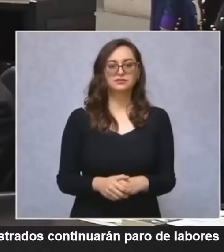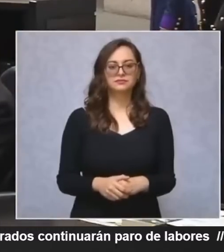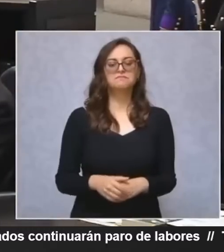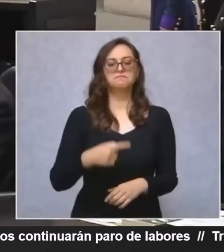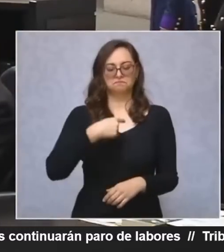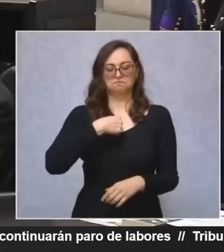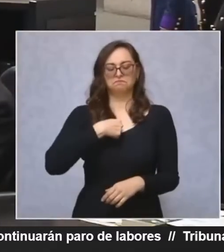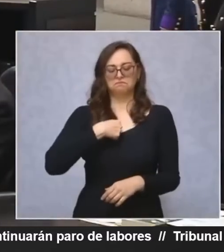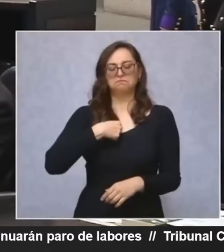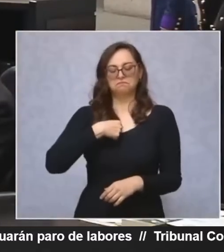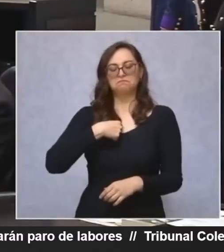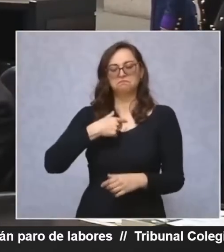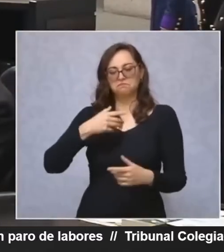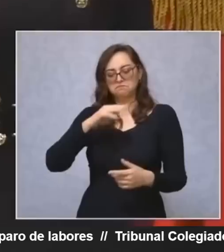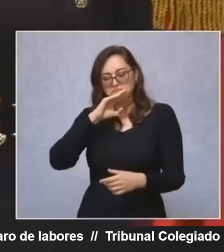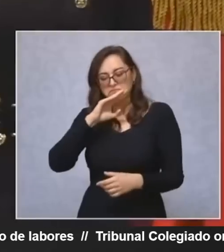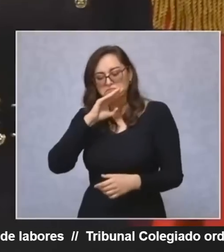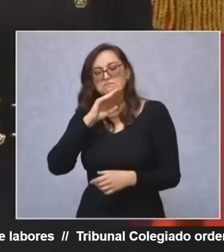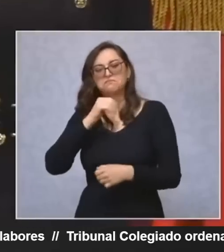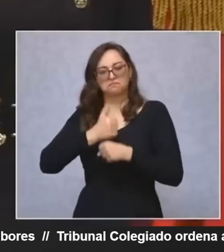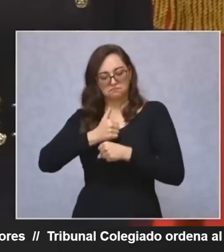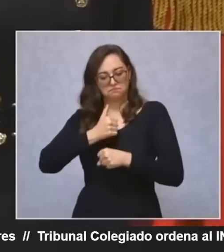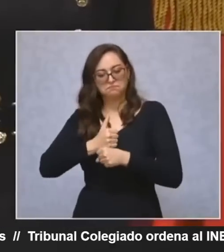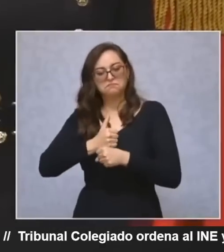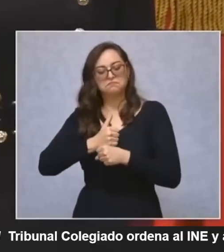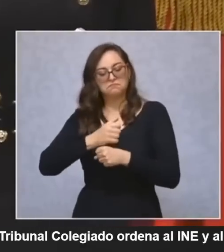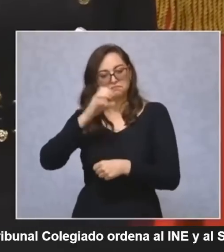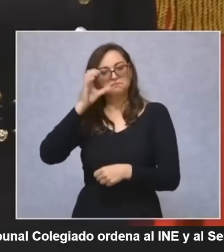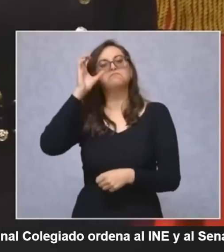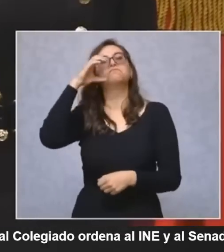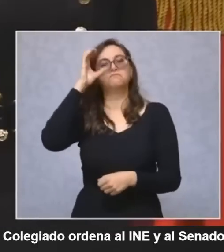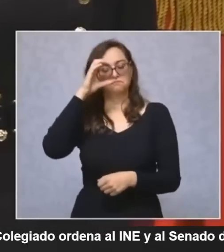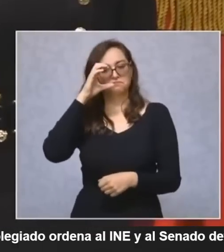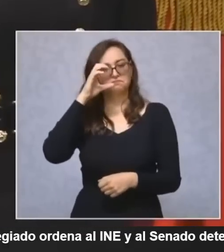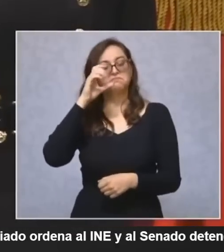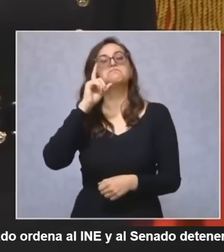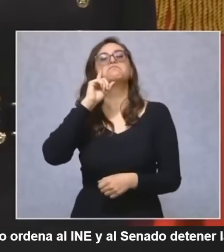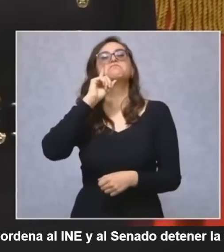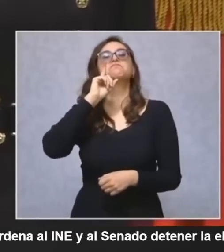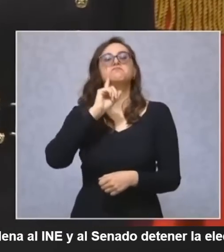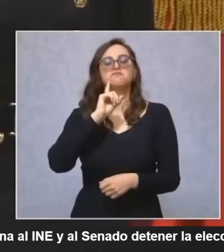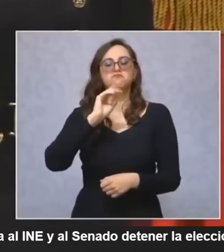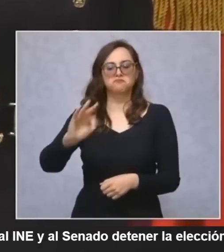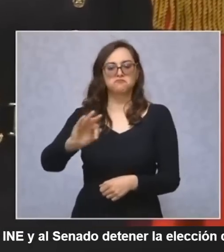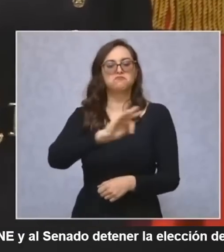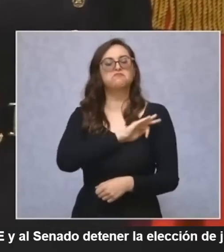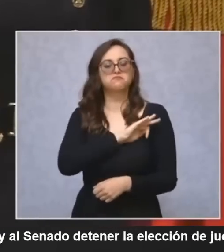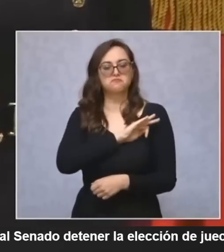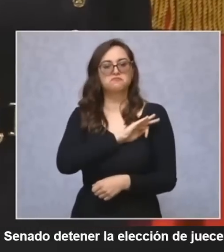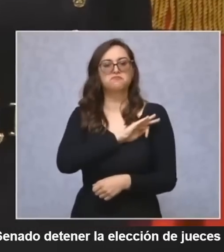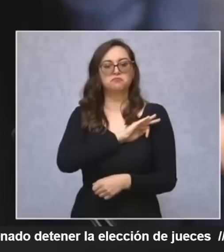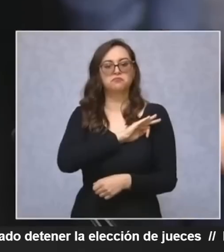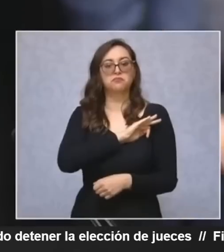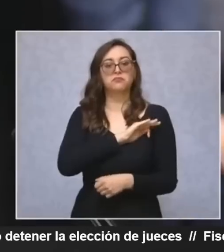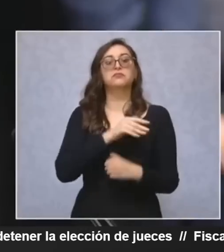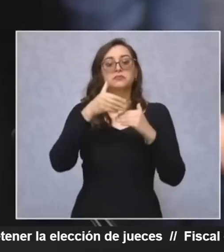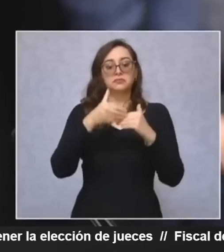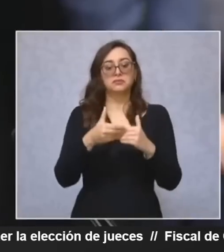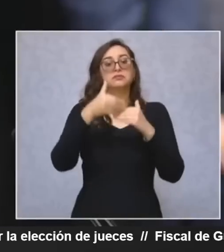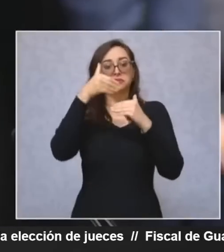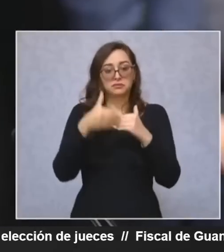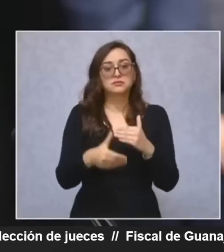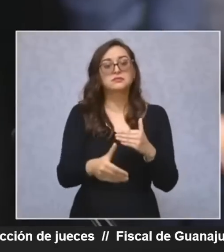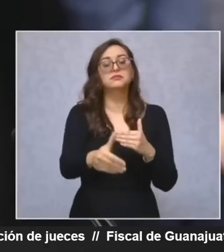Soy madre, abuela, científica y mujer de fe. Y a partir de